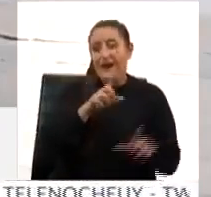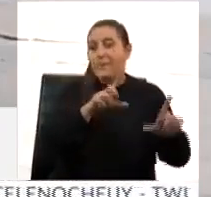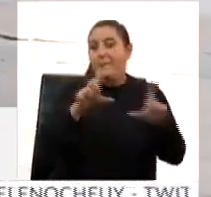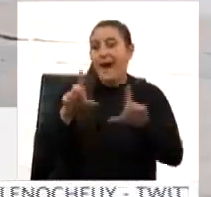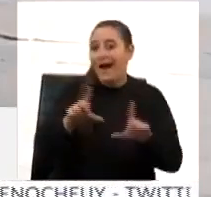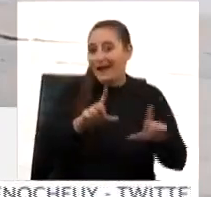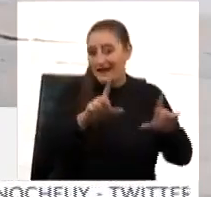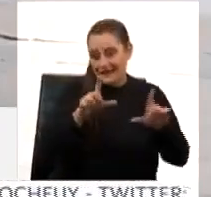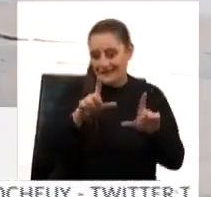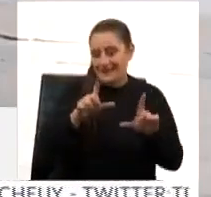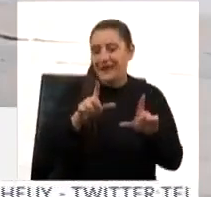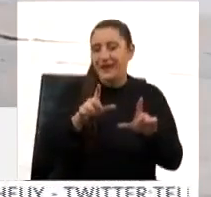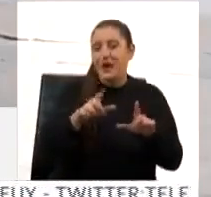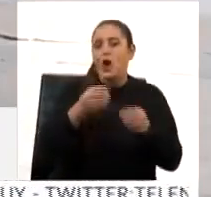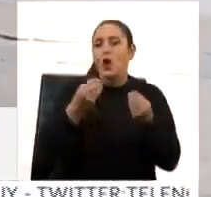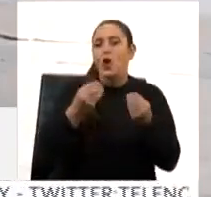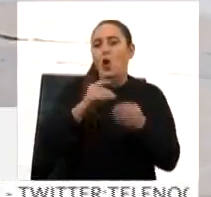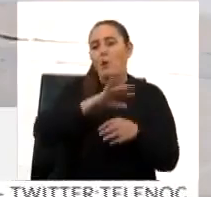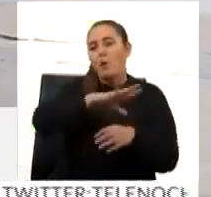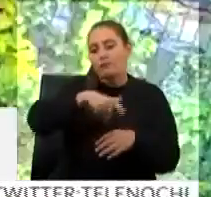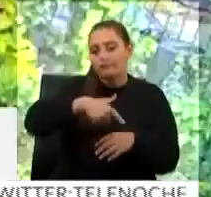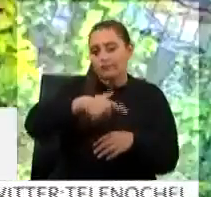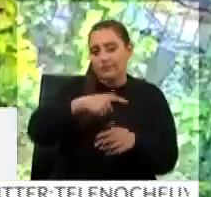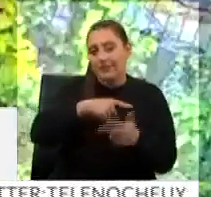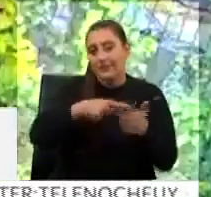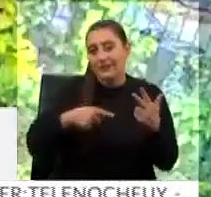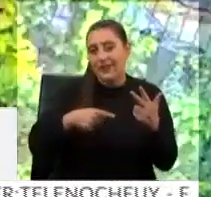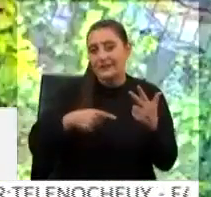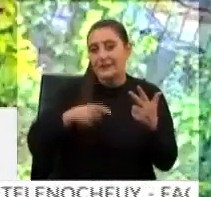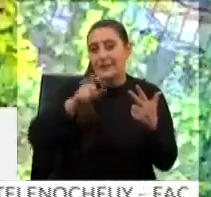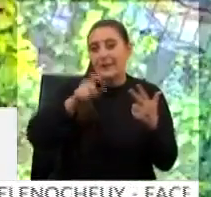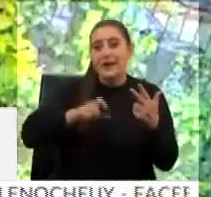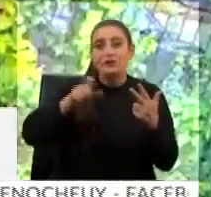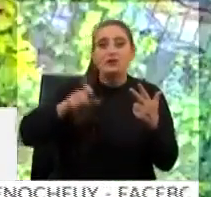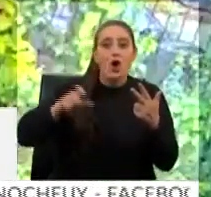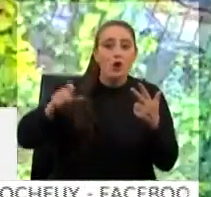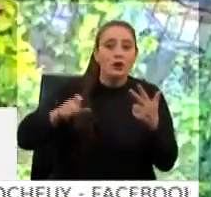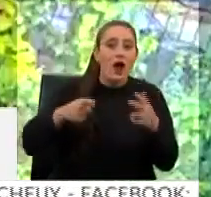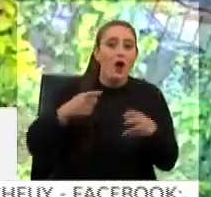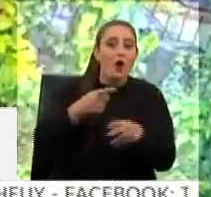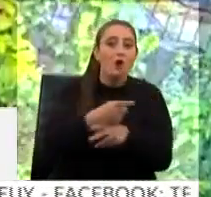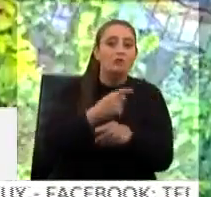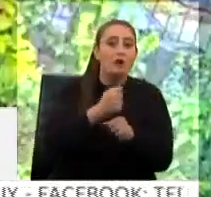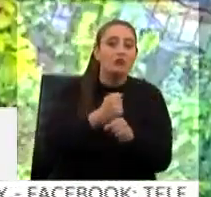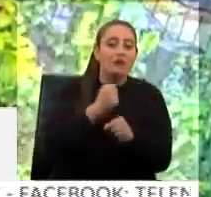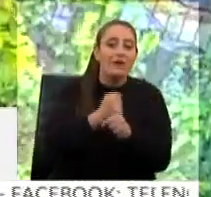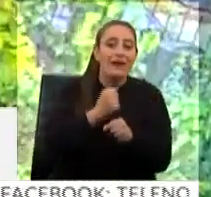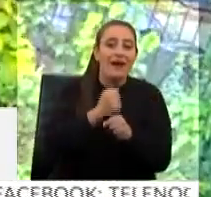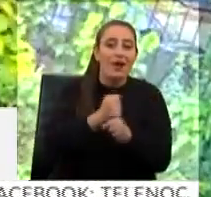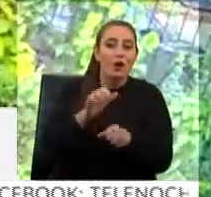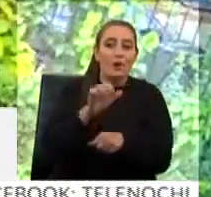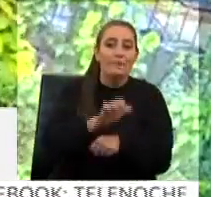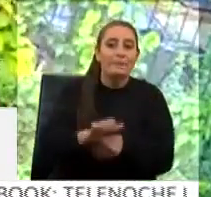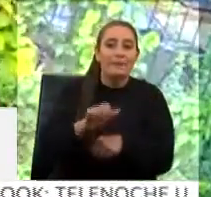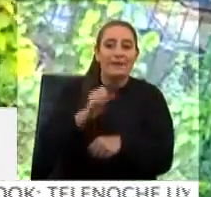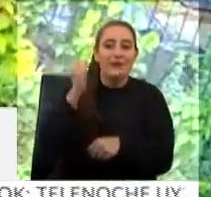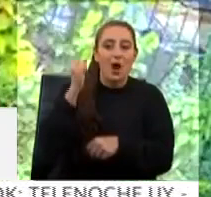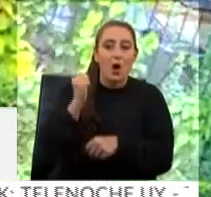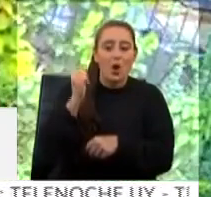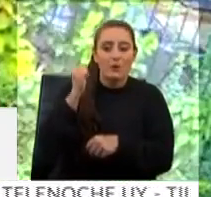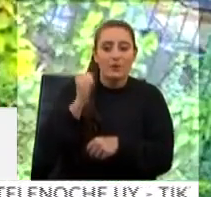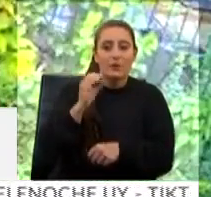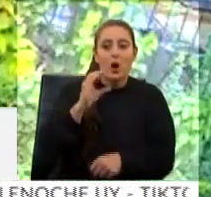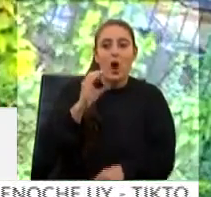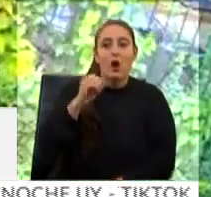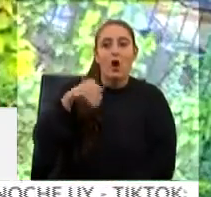lo que fue este asalto perpetrado por tres sujetos contra un trabajador del transporte, como tú decías, de la empresa